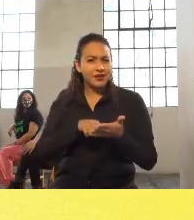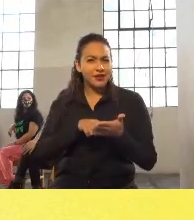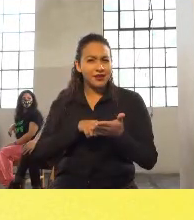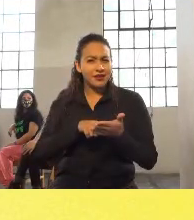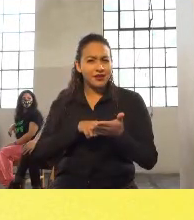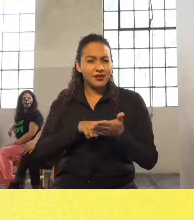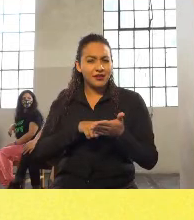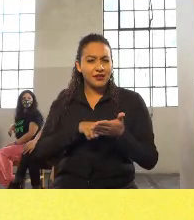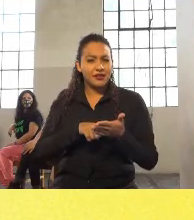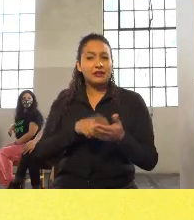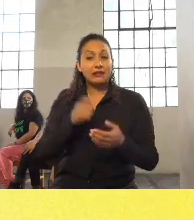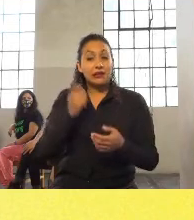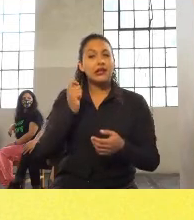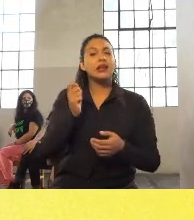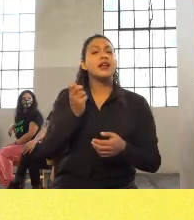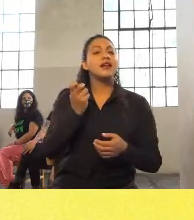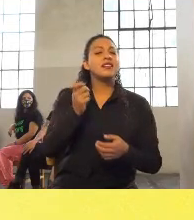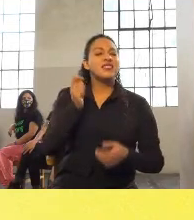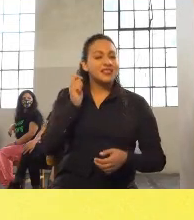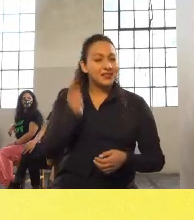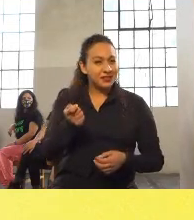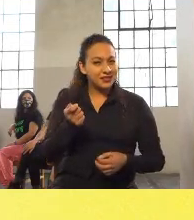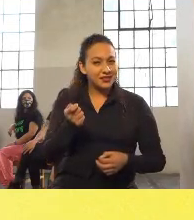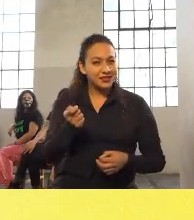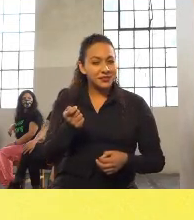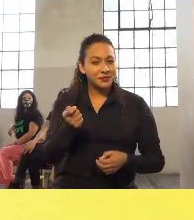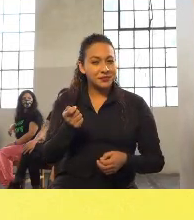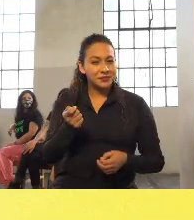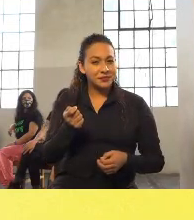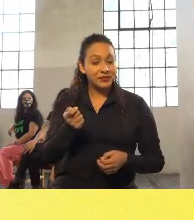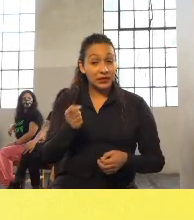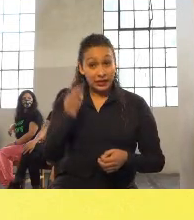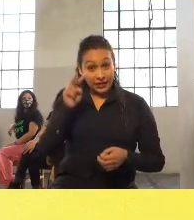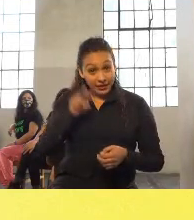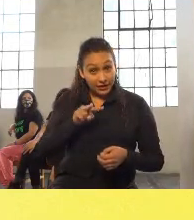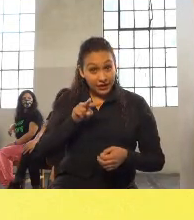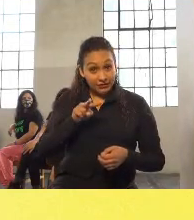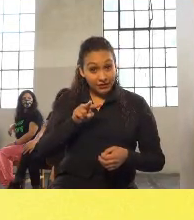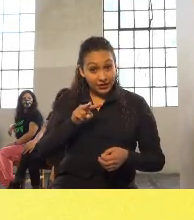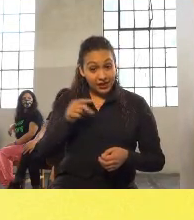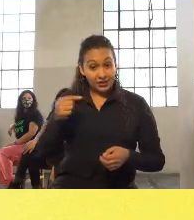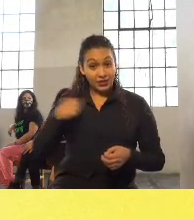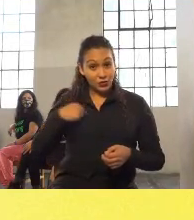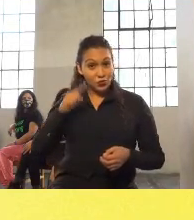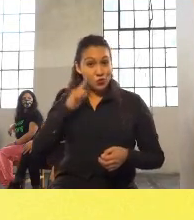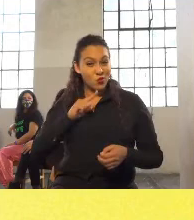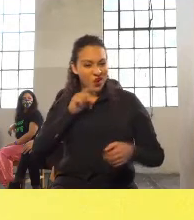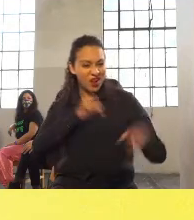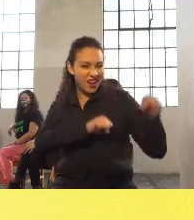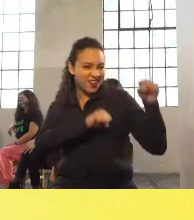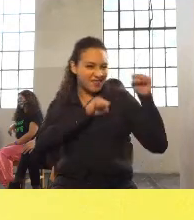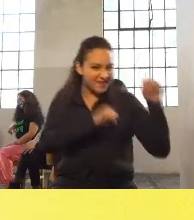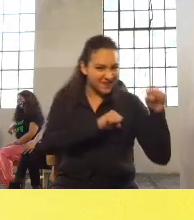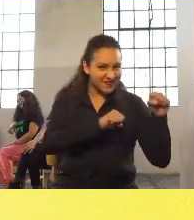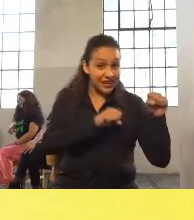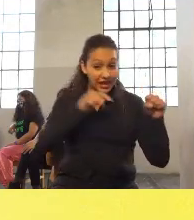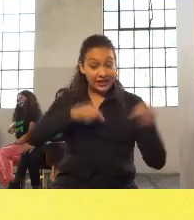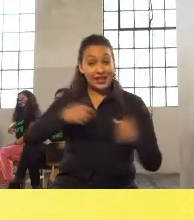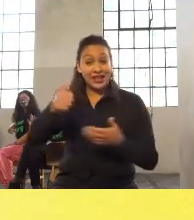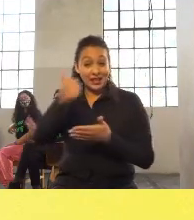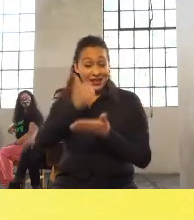por decirlo de alguna forma, y quizás va a sonar extraño, pero es más fácil ser feminista en Ciudad de México que en los Altos de